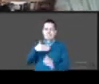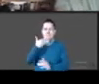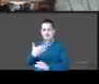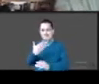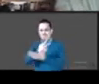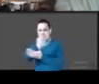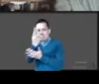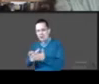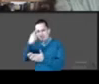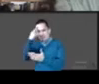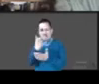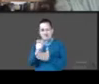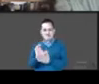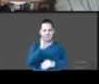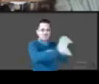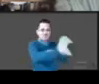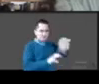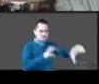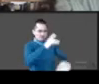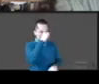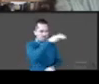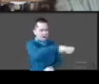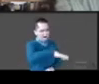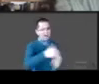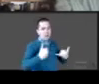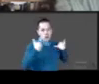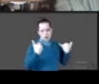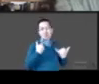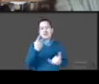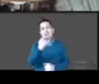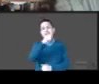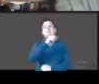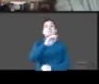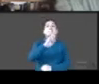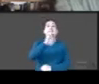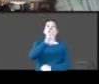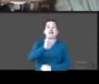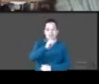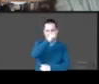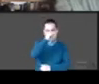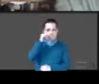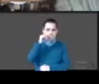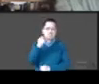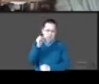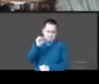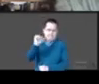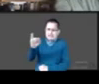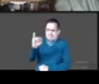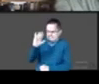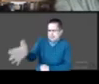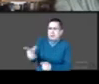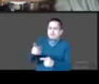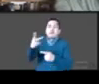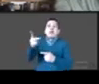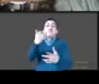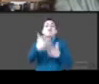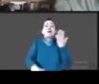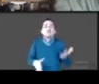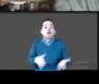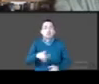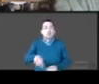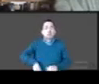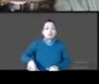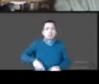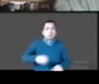condicionada con el paquete de becas Benito Juárez pues también está toda la política social que los gobiernos municipales y los